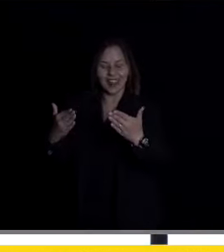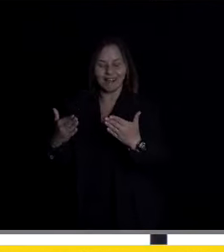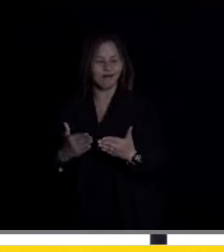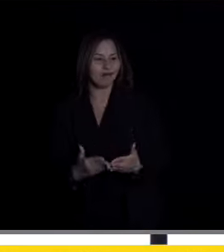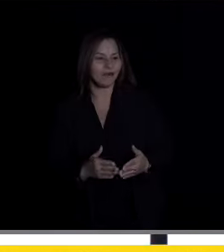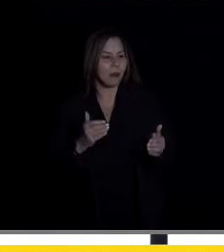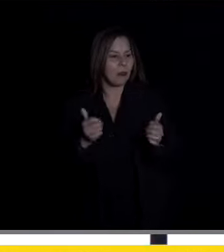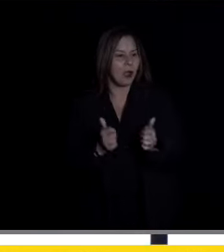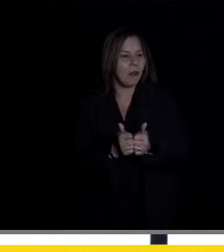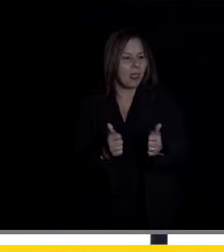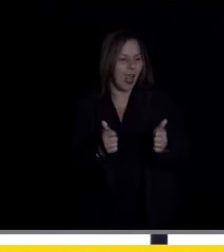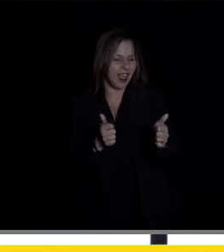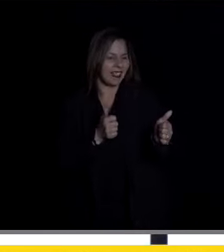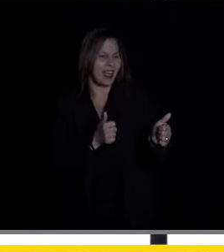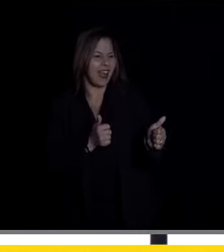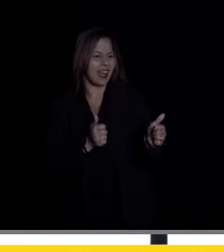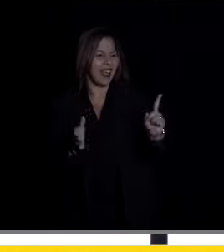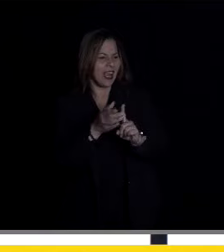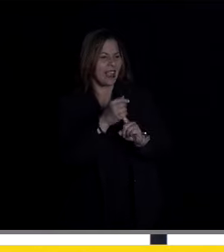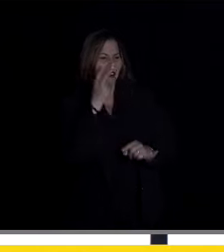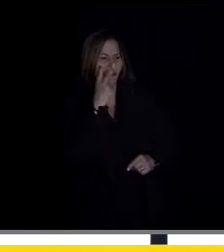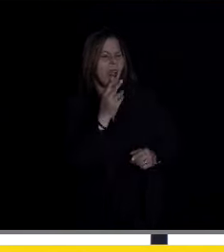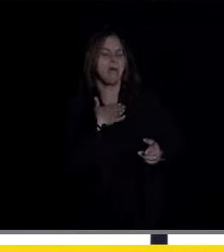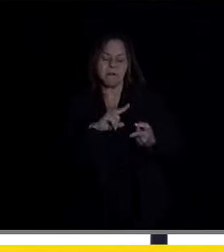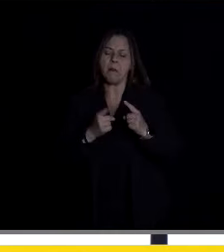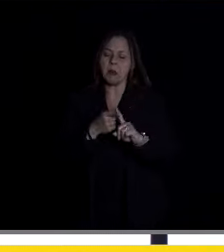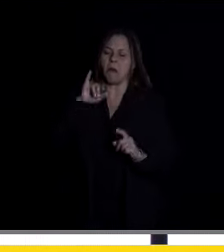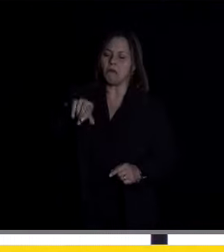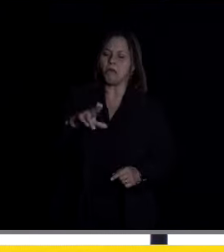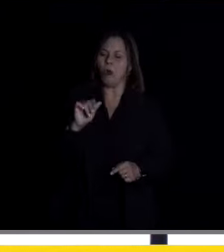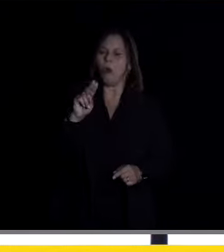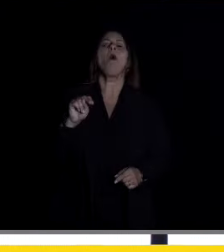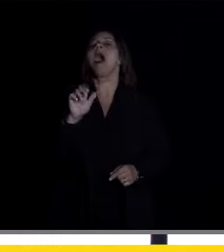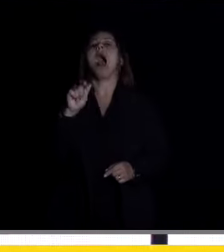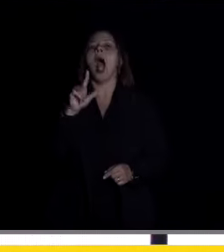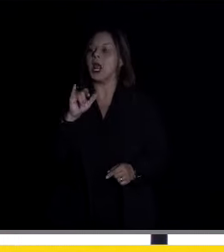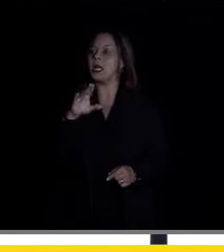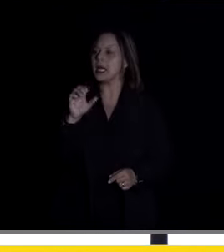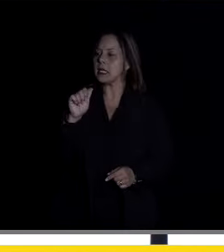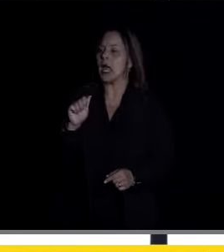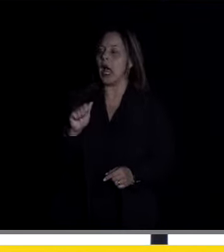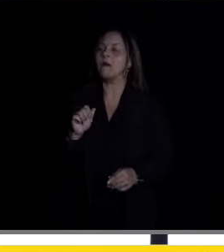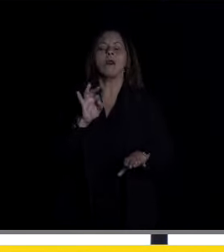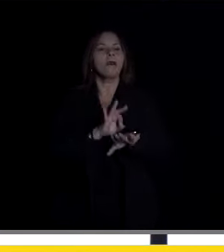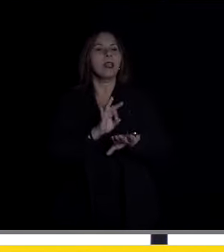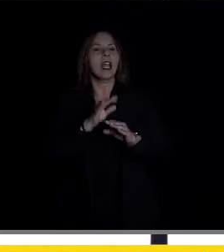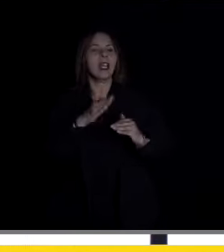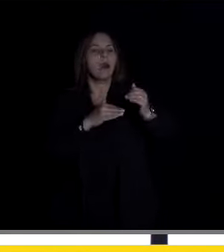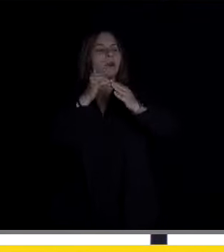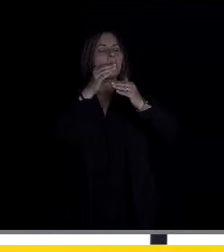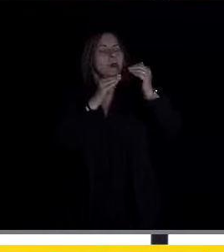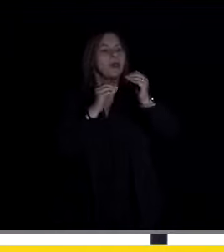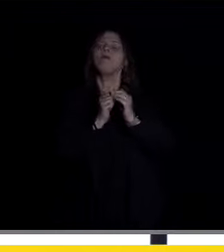No puedo dejar atrás que alcanzo a ver por aquí a mi amigo Juan Alicea, que ha asumido un reto ahí grande con la Oficina de Recuperación y Reconstrucción de la